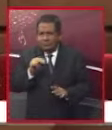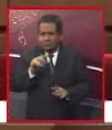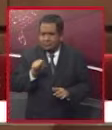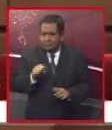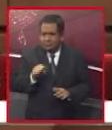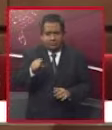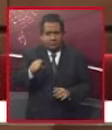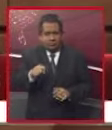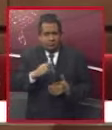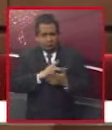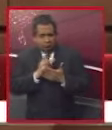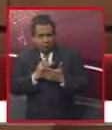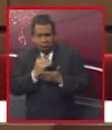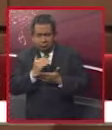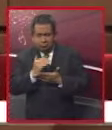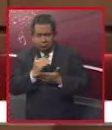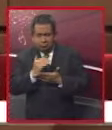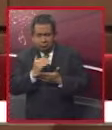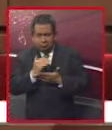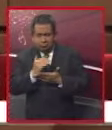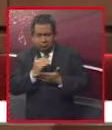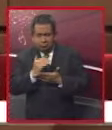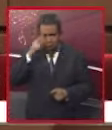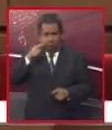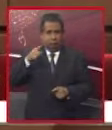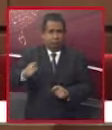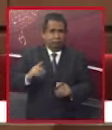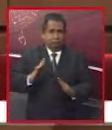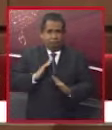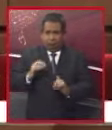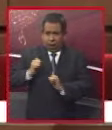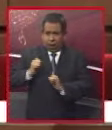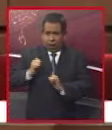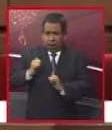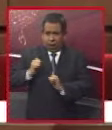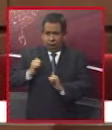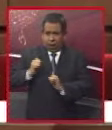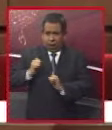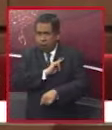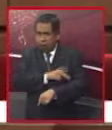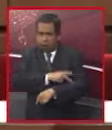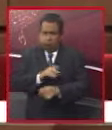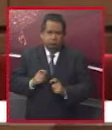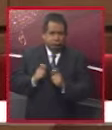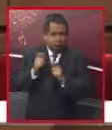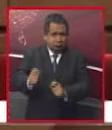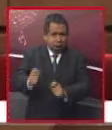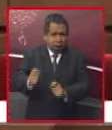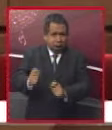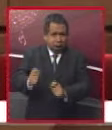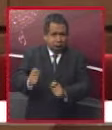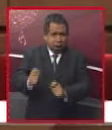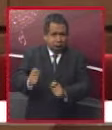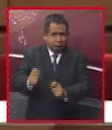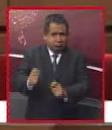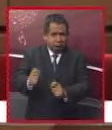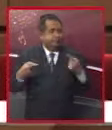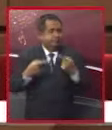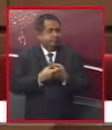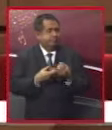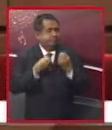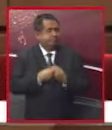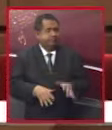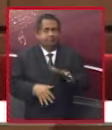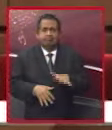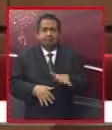a aquellos casos en los que se prevén facultades para órganos militares cuyas acciones pudieran afectar